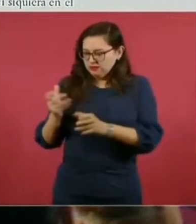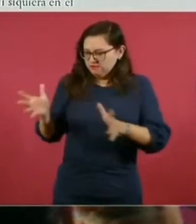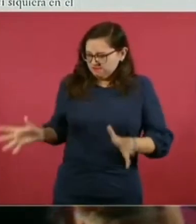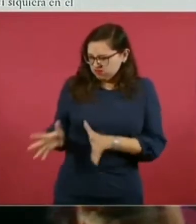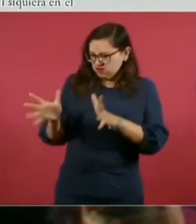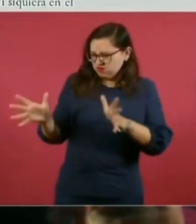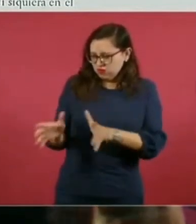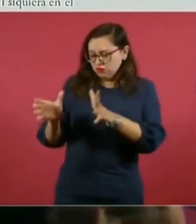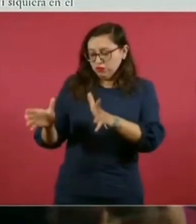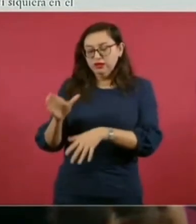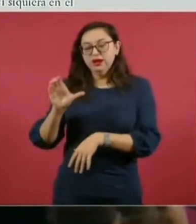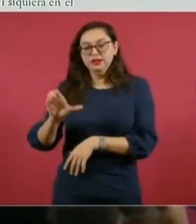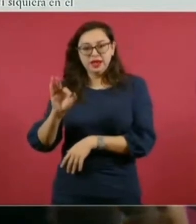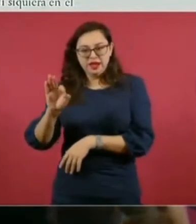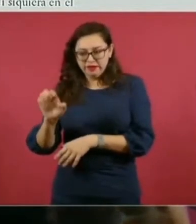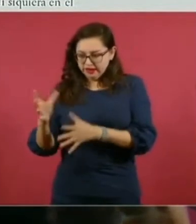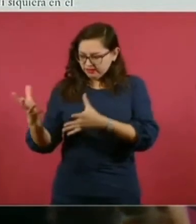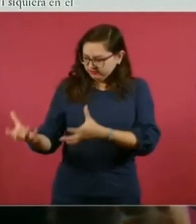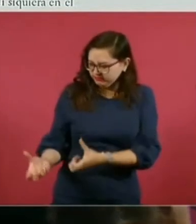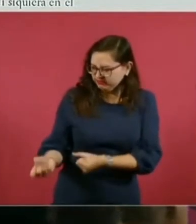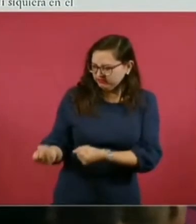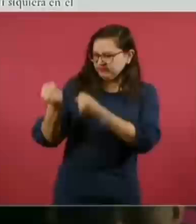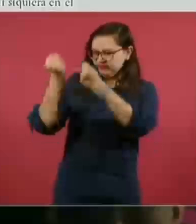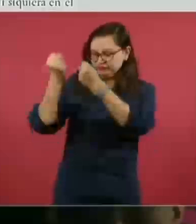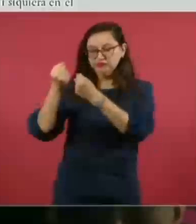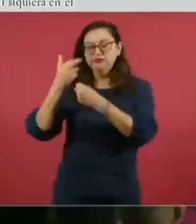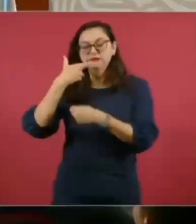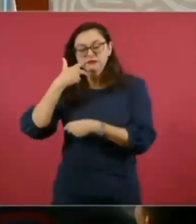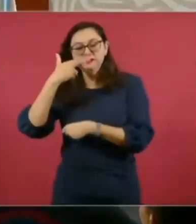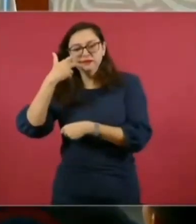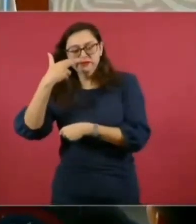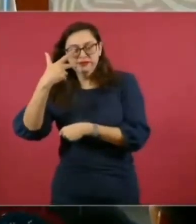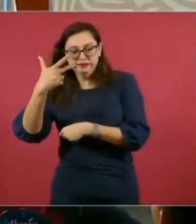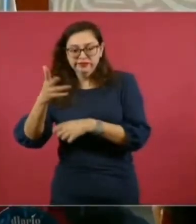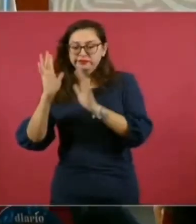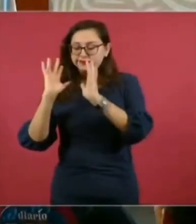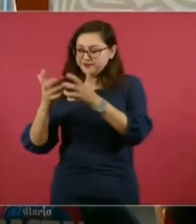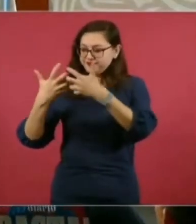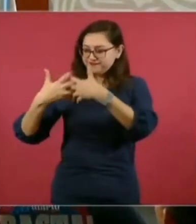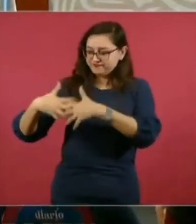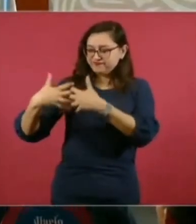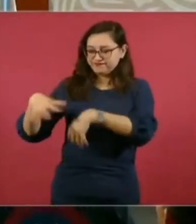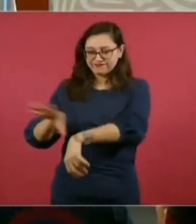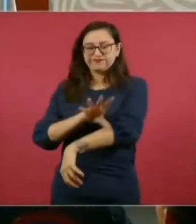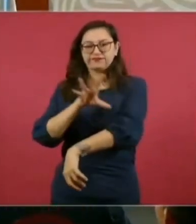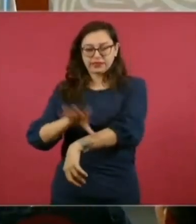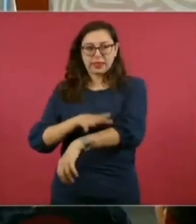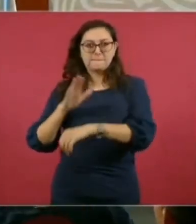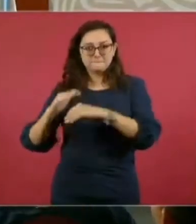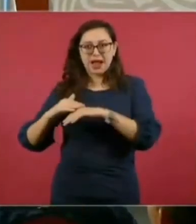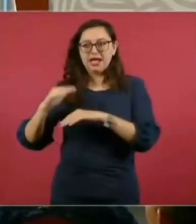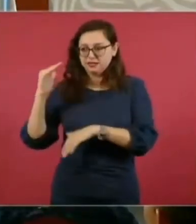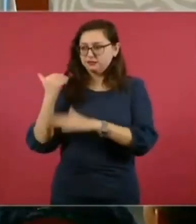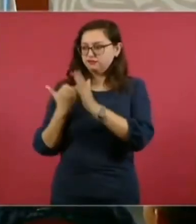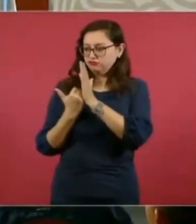la Comisión Federal de Electricidad y hemos garantizado que no aumente el precio de la luz.